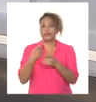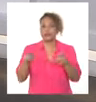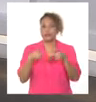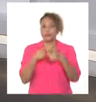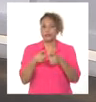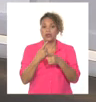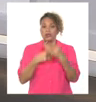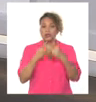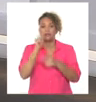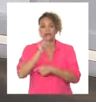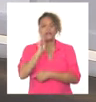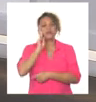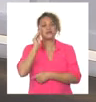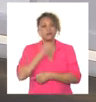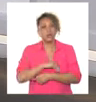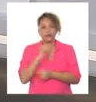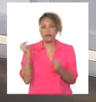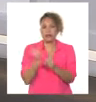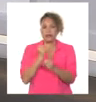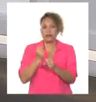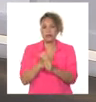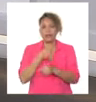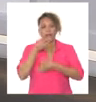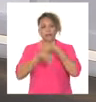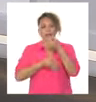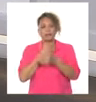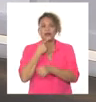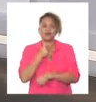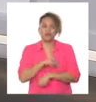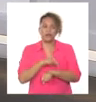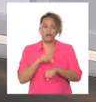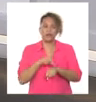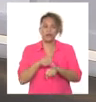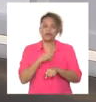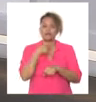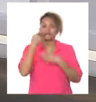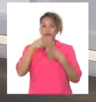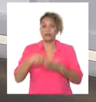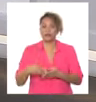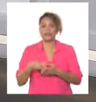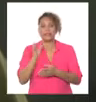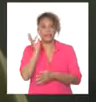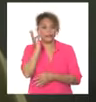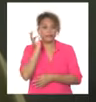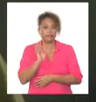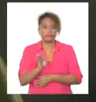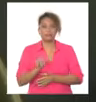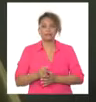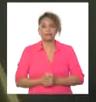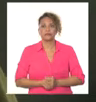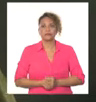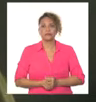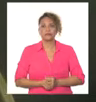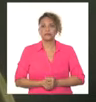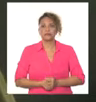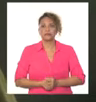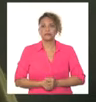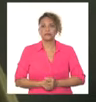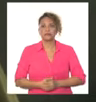conocen su obra expresaron su sentir ante esta pérdida irreparable para la cultura cubana.